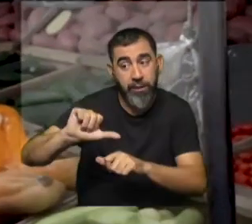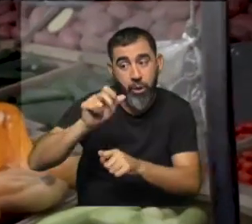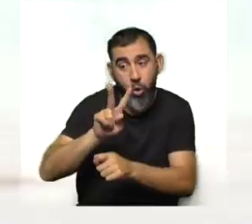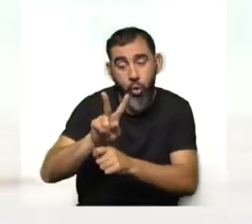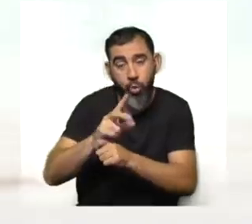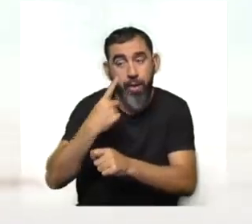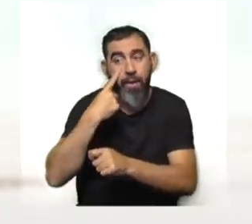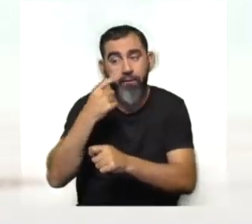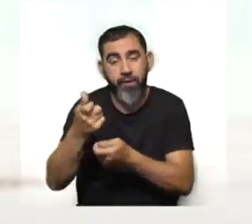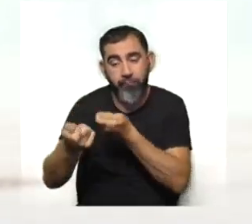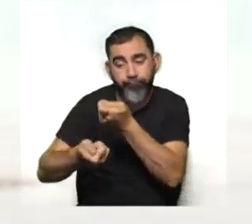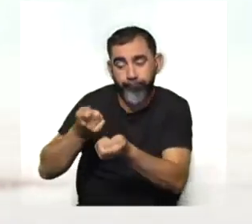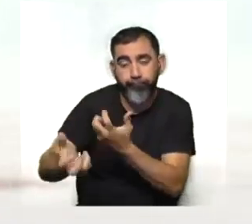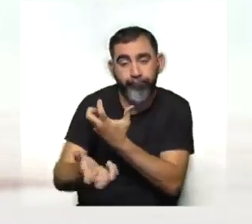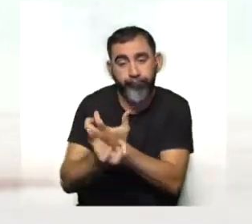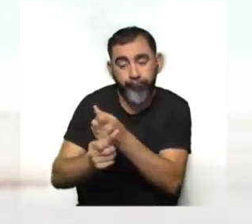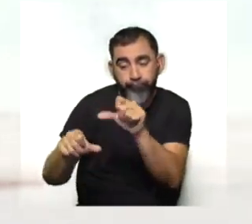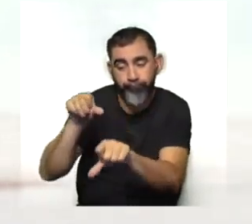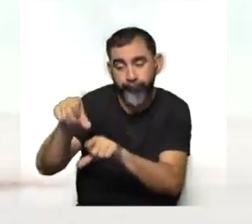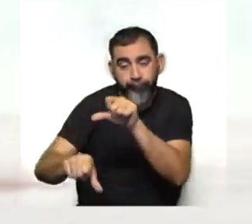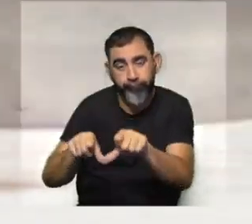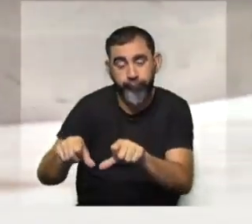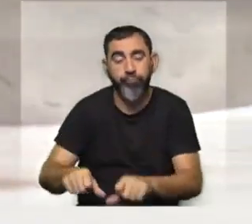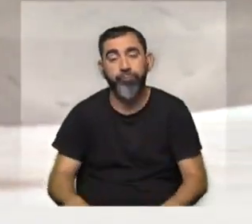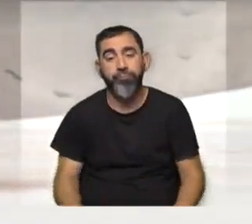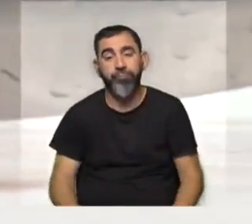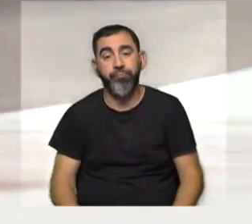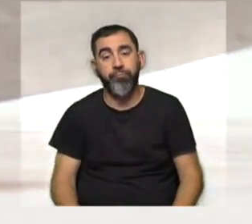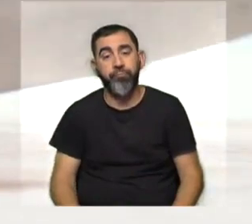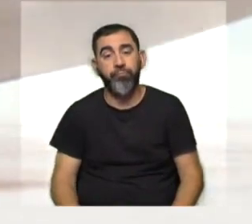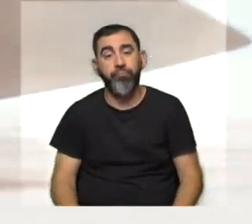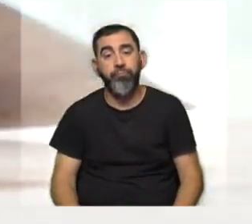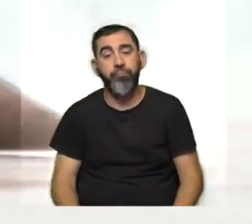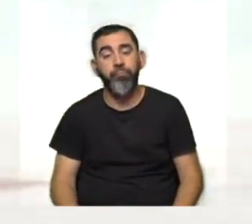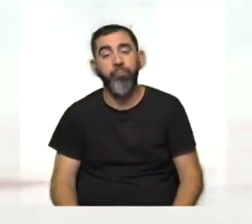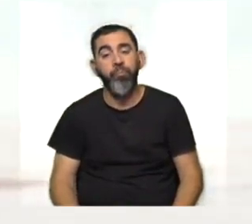resistencia, evitaríamos ese número de aplicaciones en este cultivo.